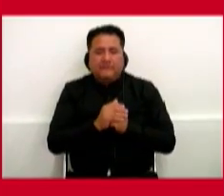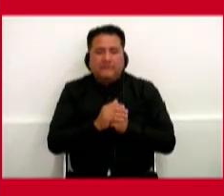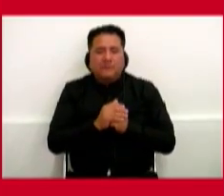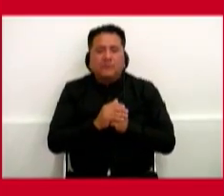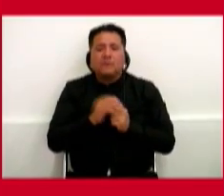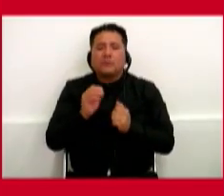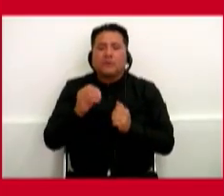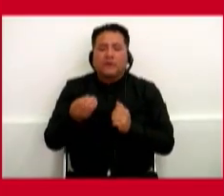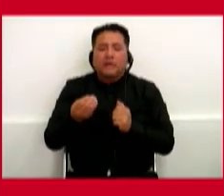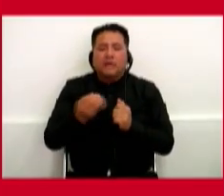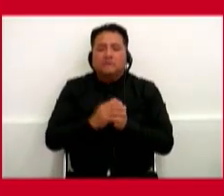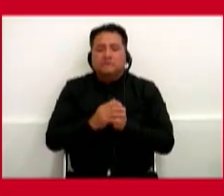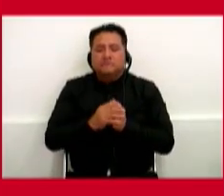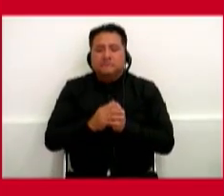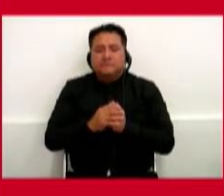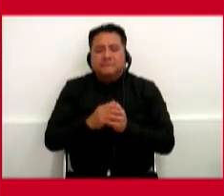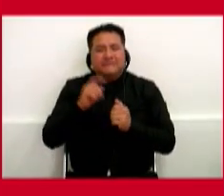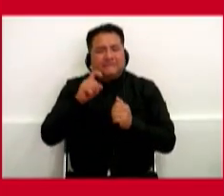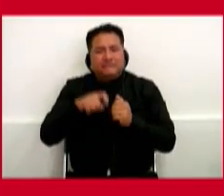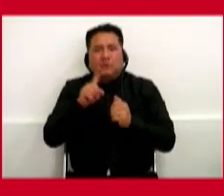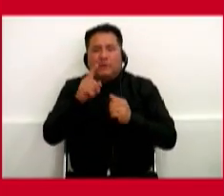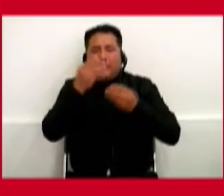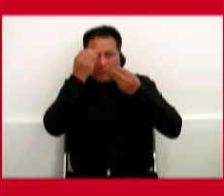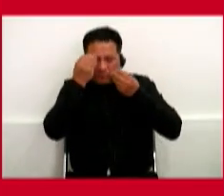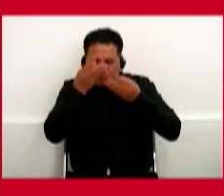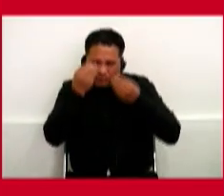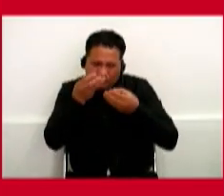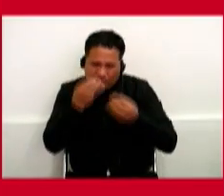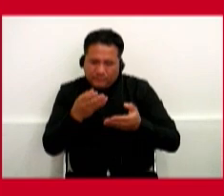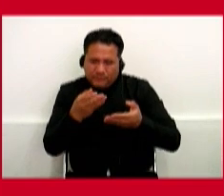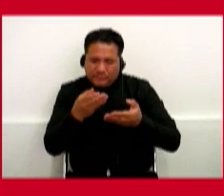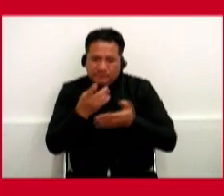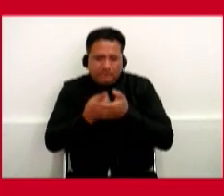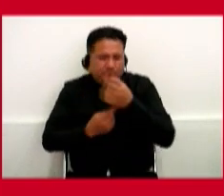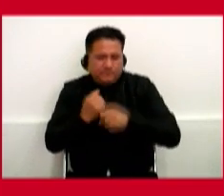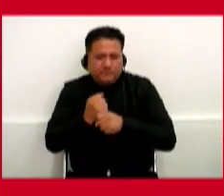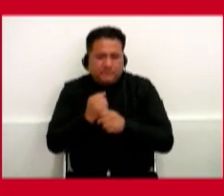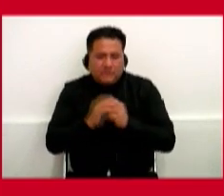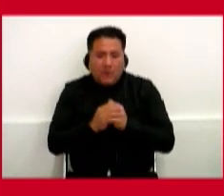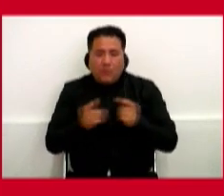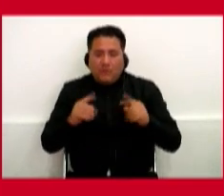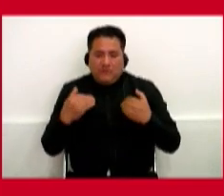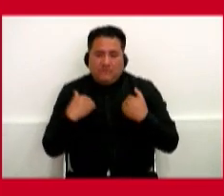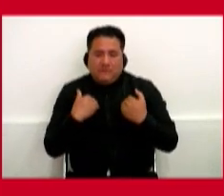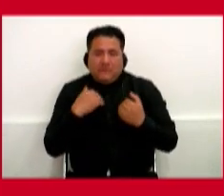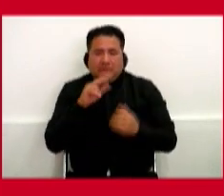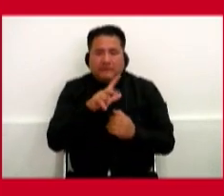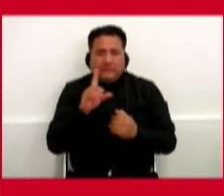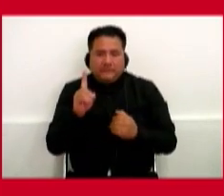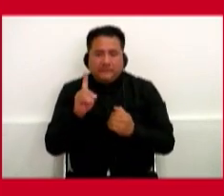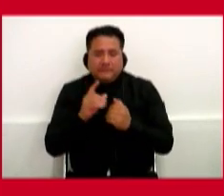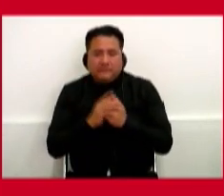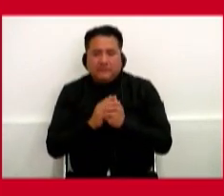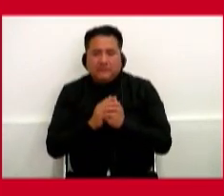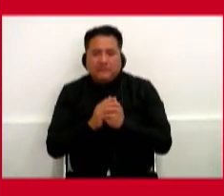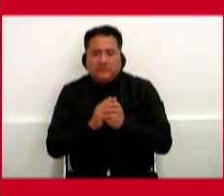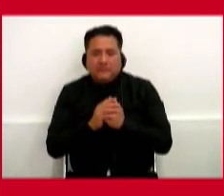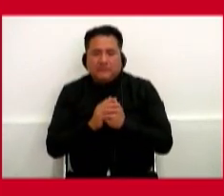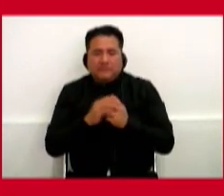debido a que necesitamos una data confiable, ¿no? Nosotros, cuando hacemos un 3D, tenemos la idea de que estamos haciendo un